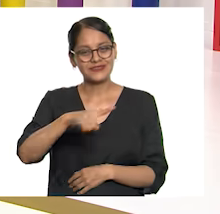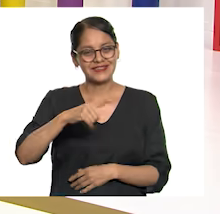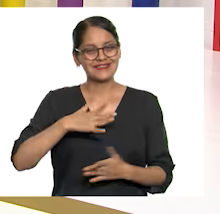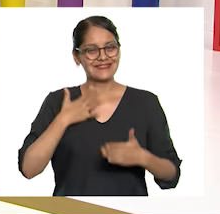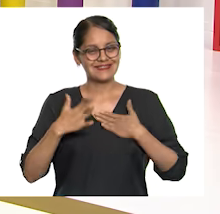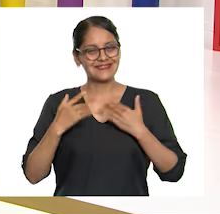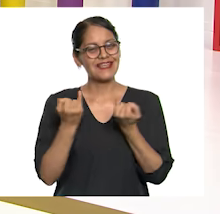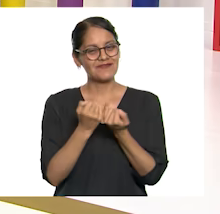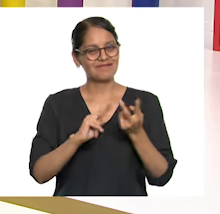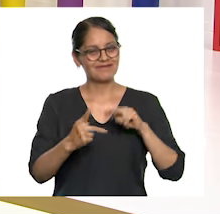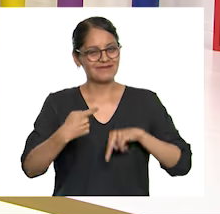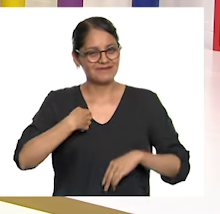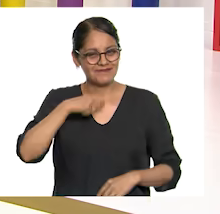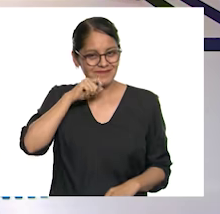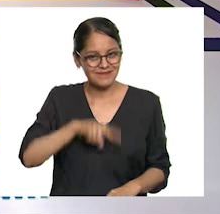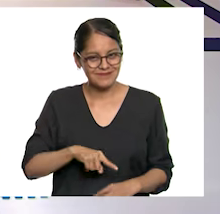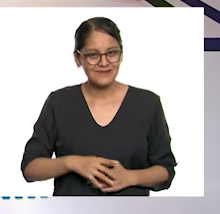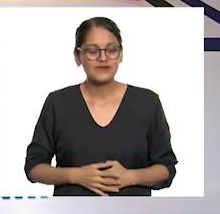como yo.